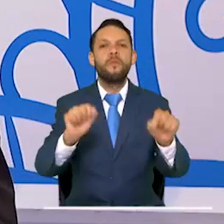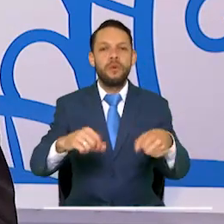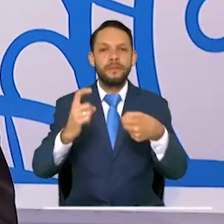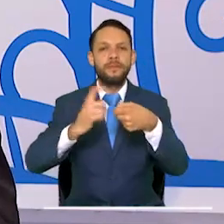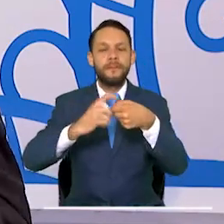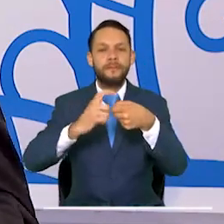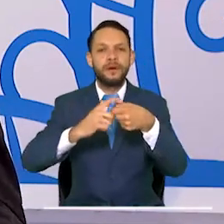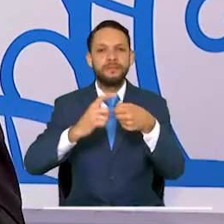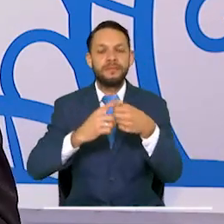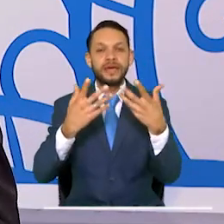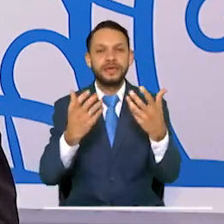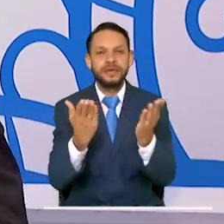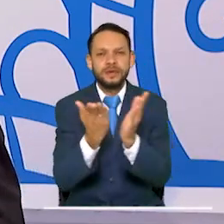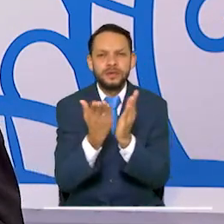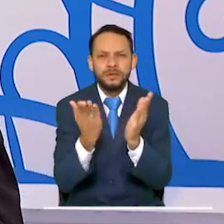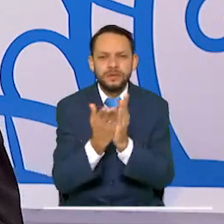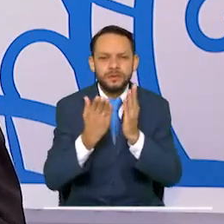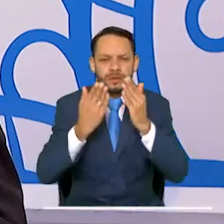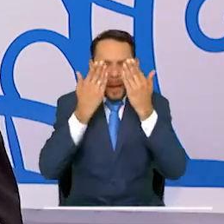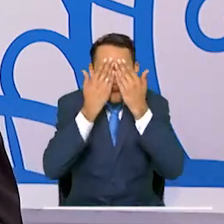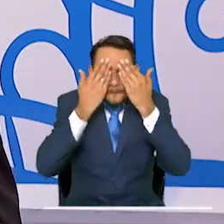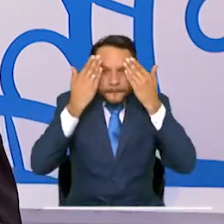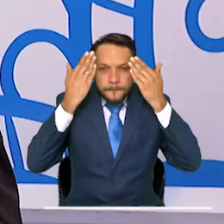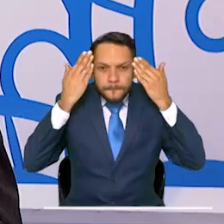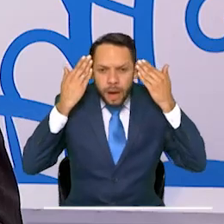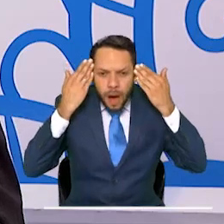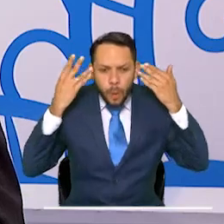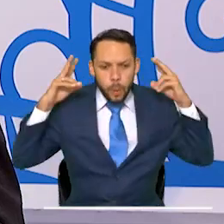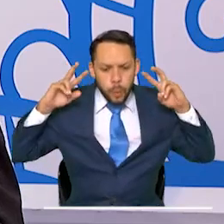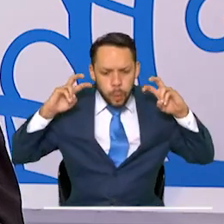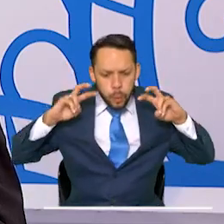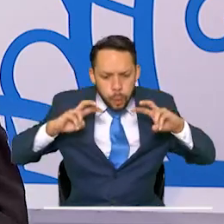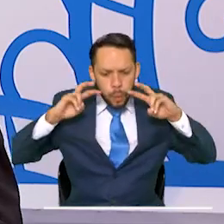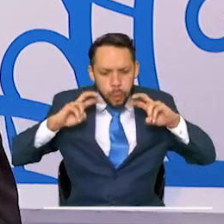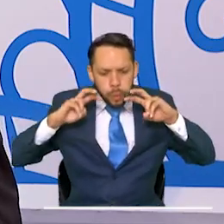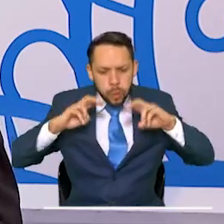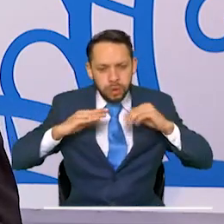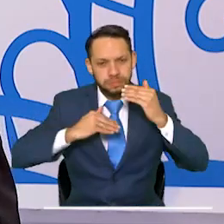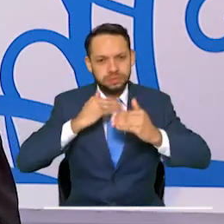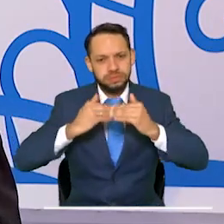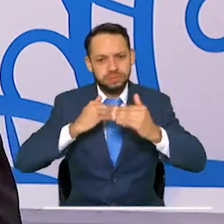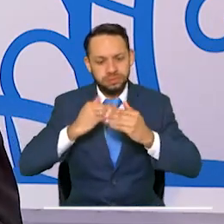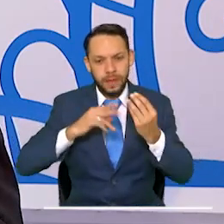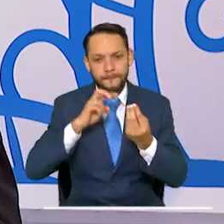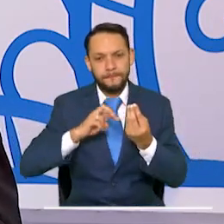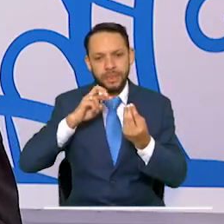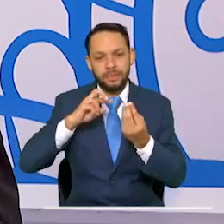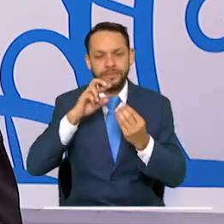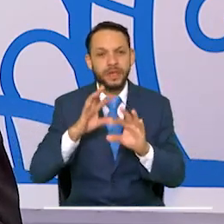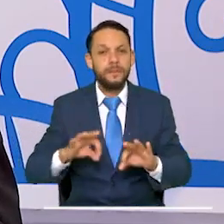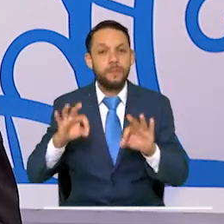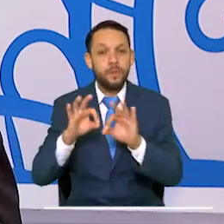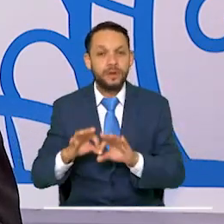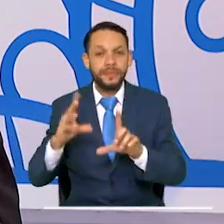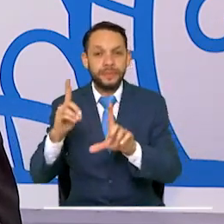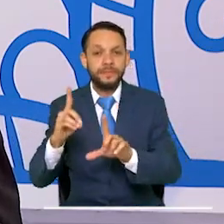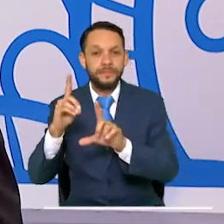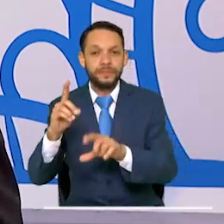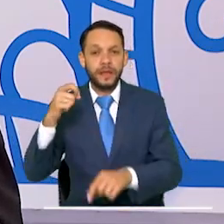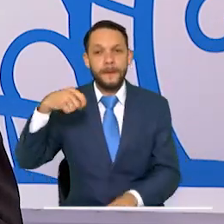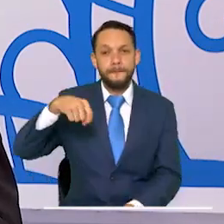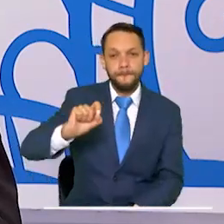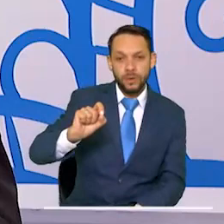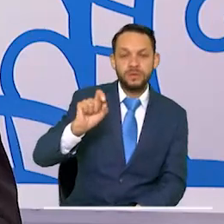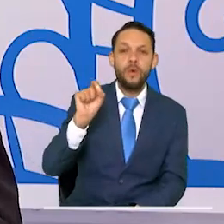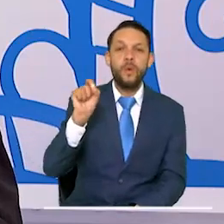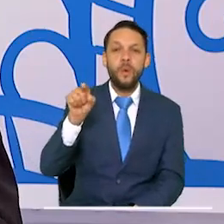pues, y reconociendo ante todo la importancia que tienen estos procesos académicos. El diplomado arranca el próximo 11 de